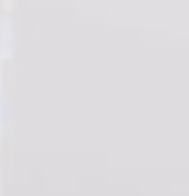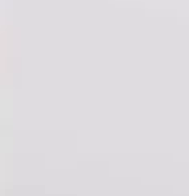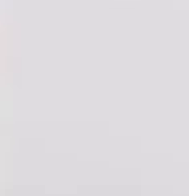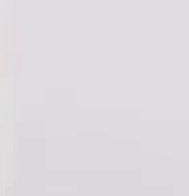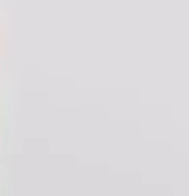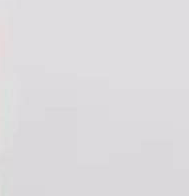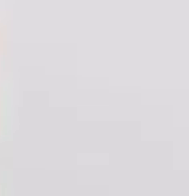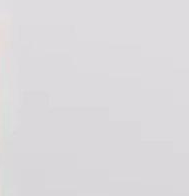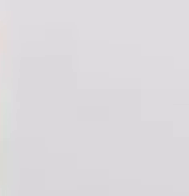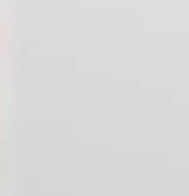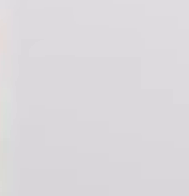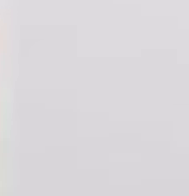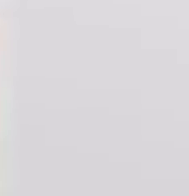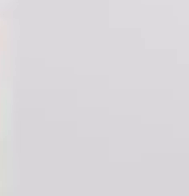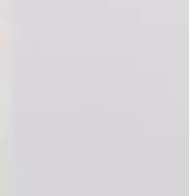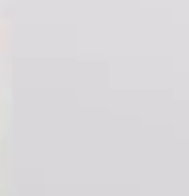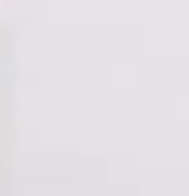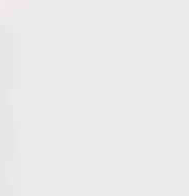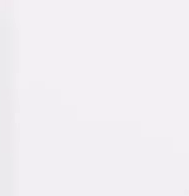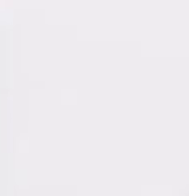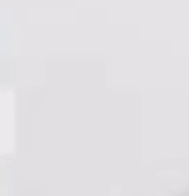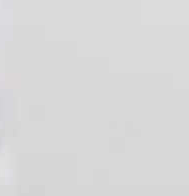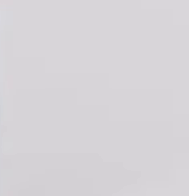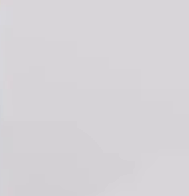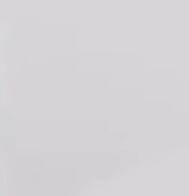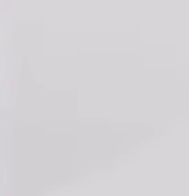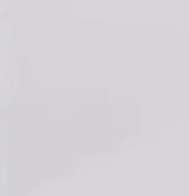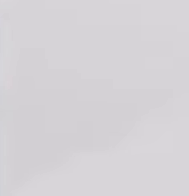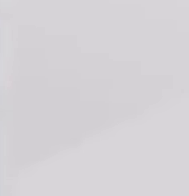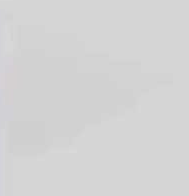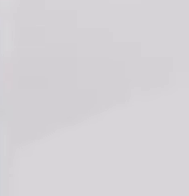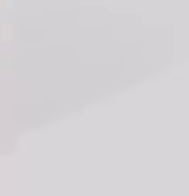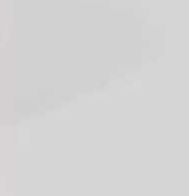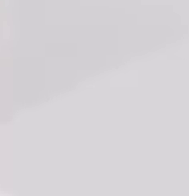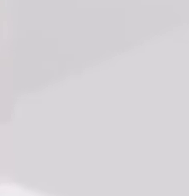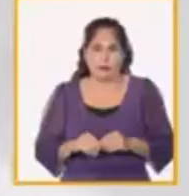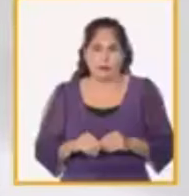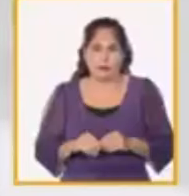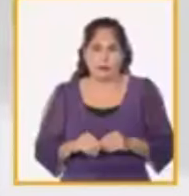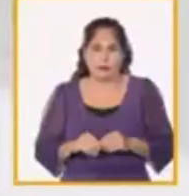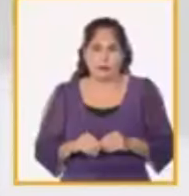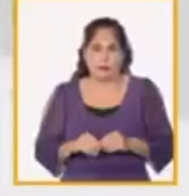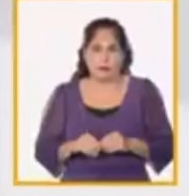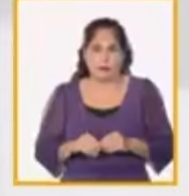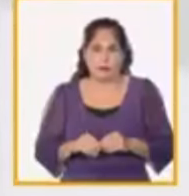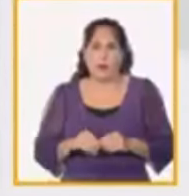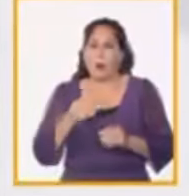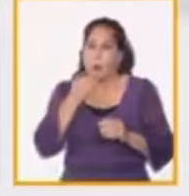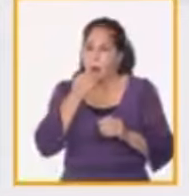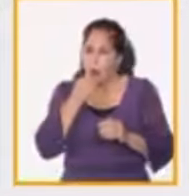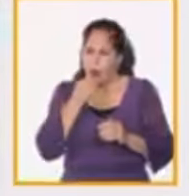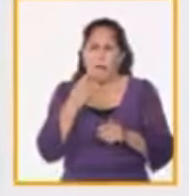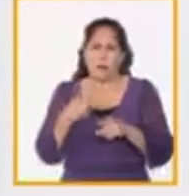aún que con las limitaciones materiales que tenemos y que vamos a seguir teniendo, podemos hacer mucho más.